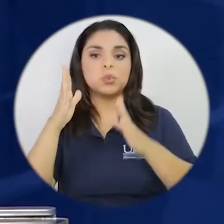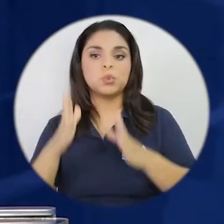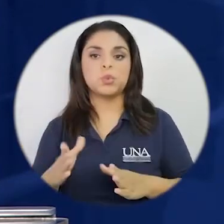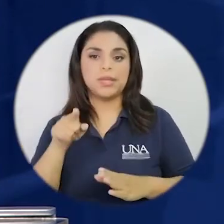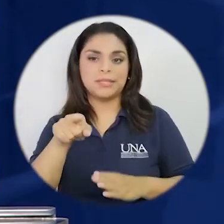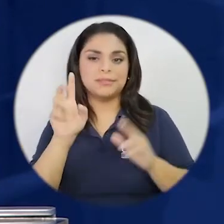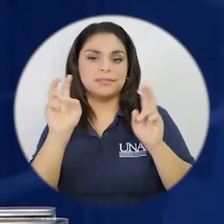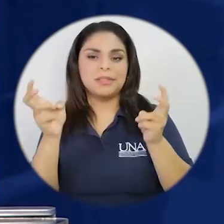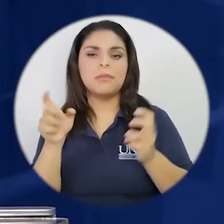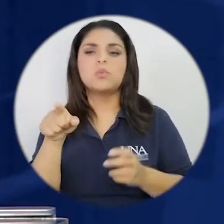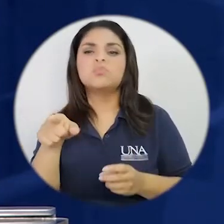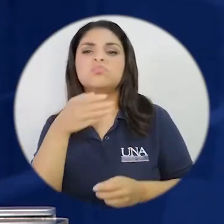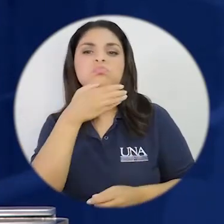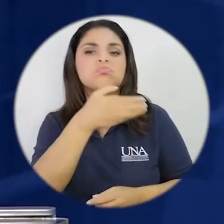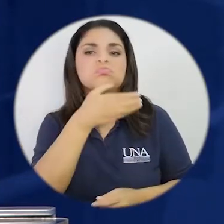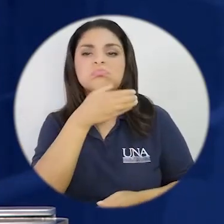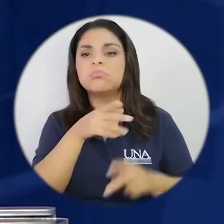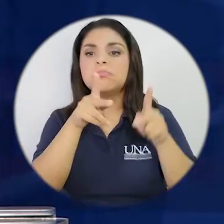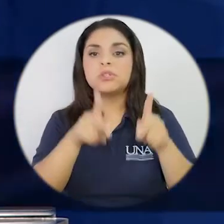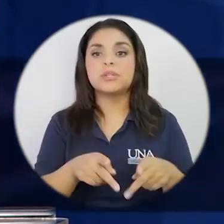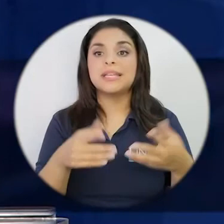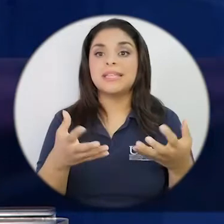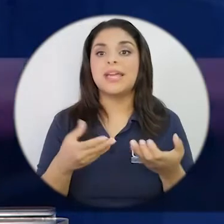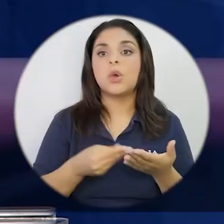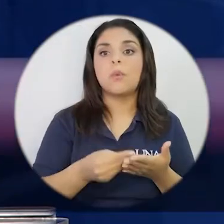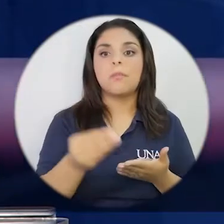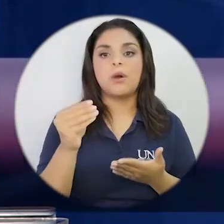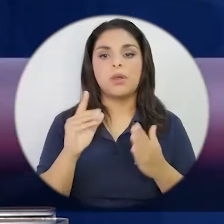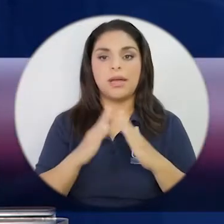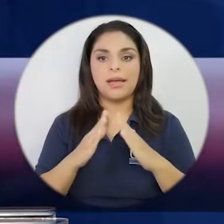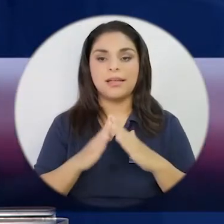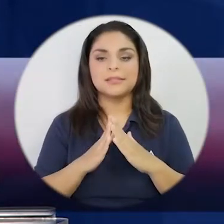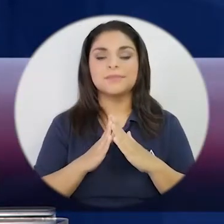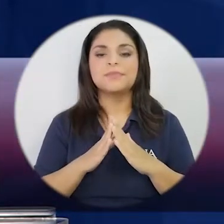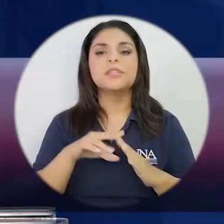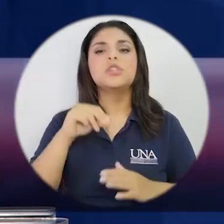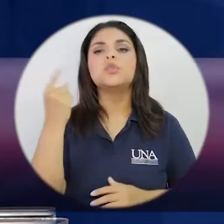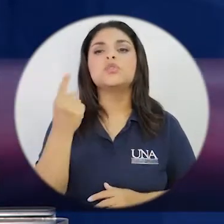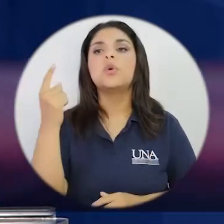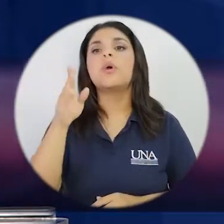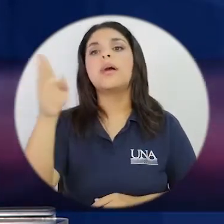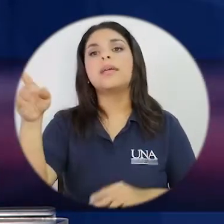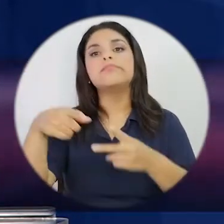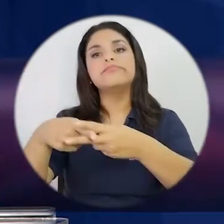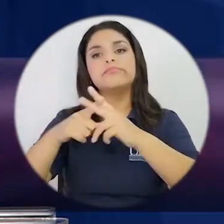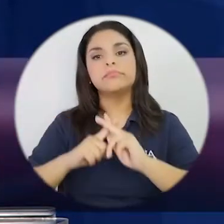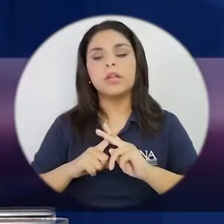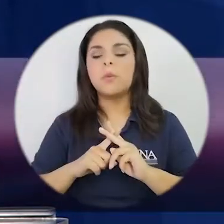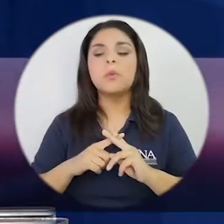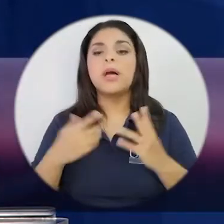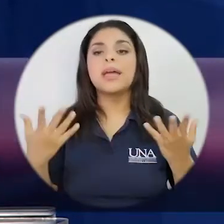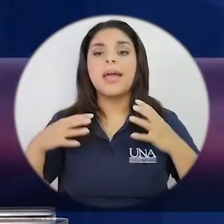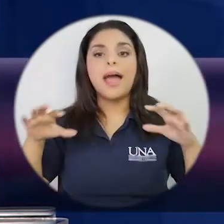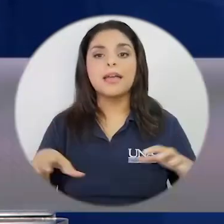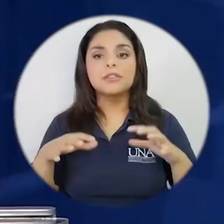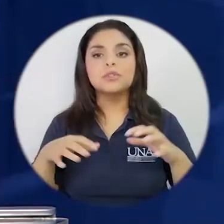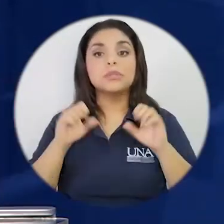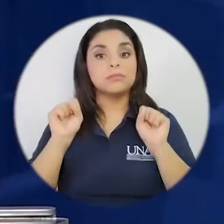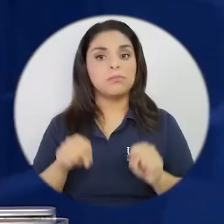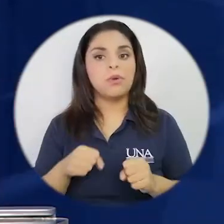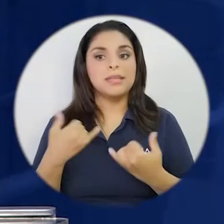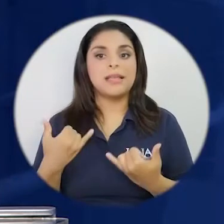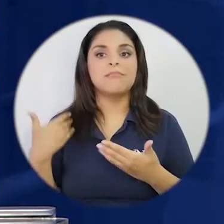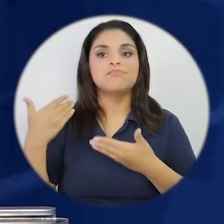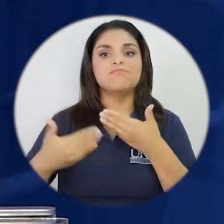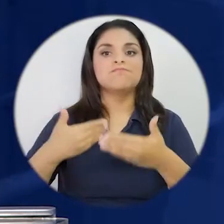como experto en esta materia a la gente que quiere hacerse de una vivienda? Y verdad, no solo de ir a buscar un préstamo, sino de qué acciones